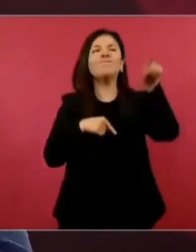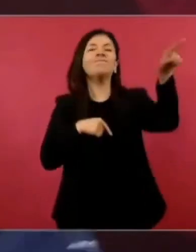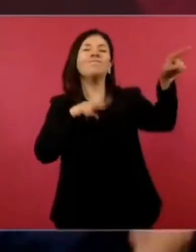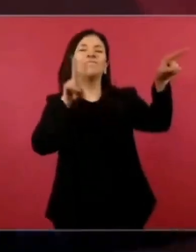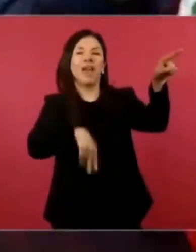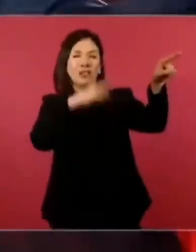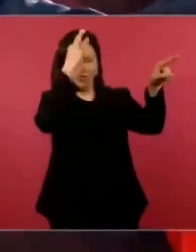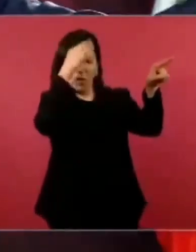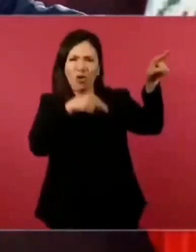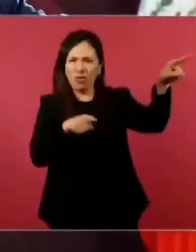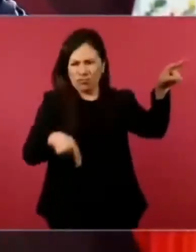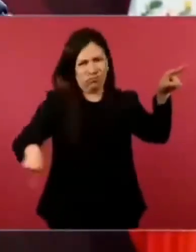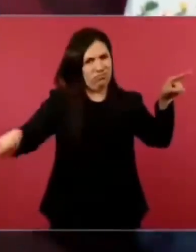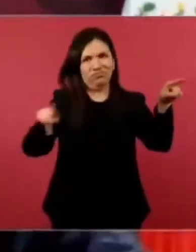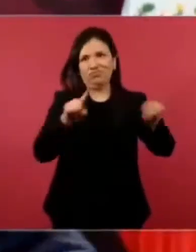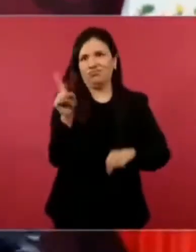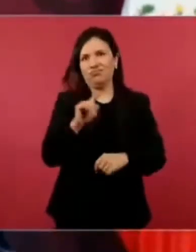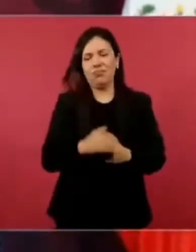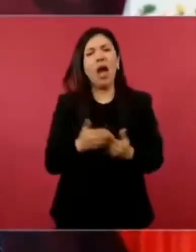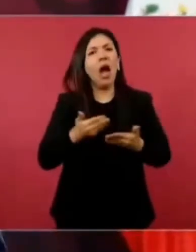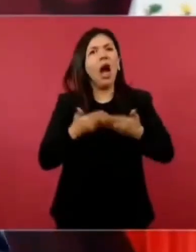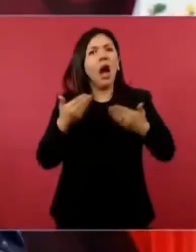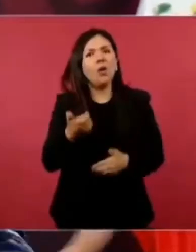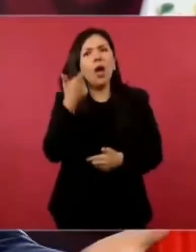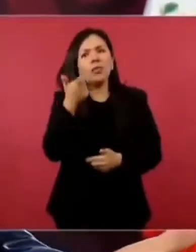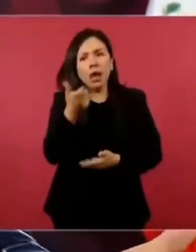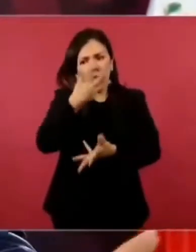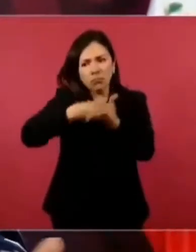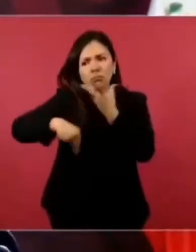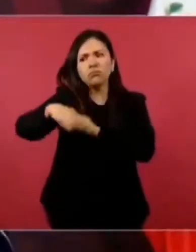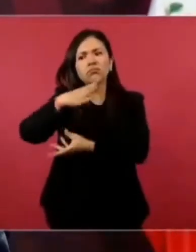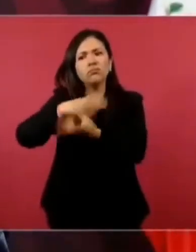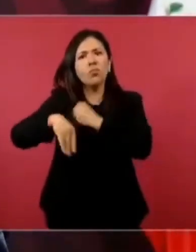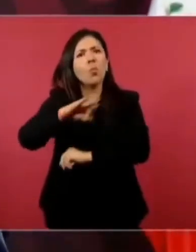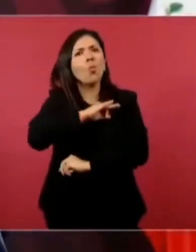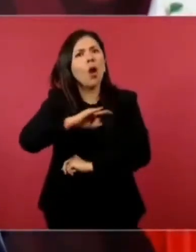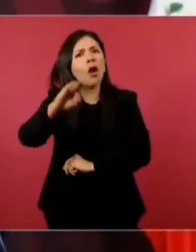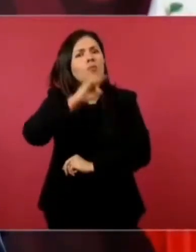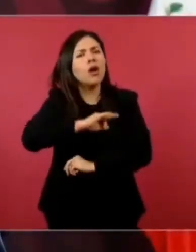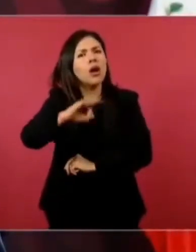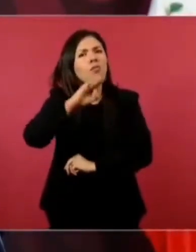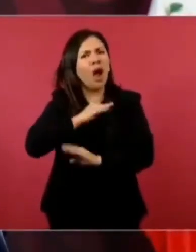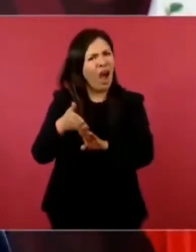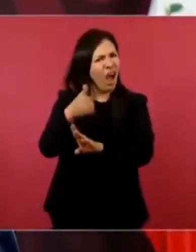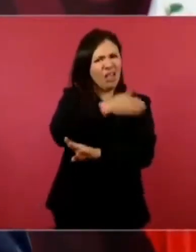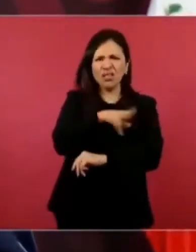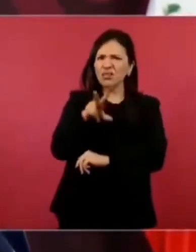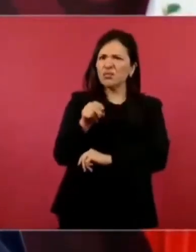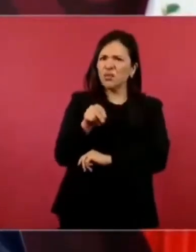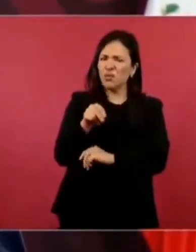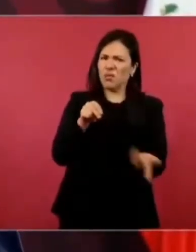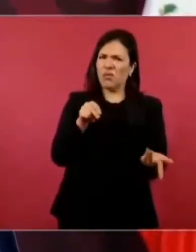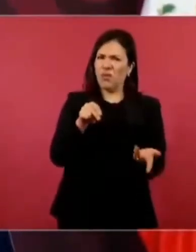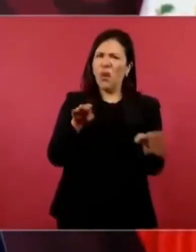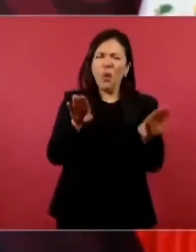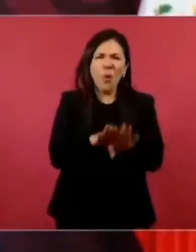Dice, ¿cómo es que alcanza ahora? ¿Y no alcanzaba? Pues ¿cómo va a alcanzar